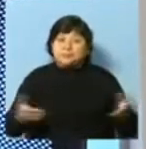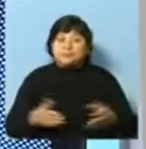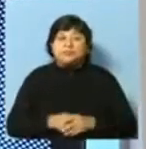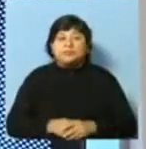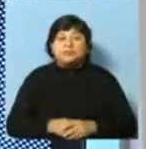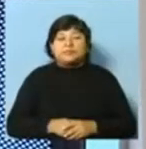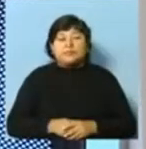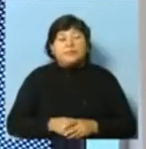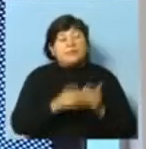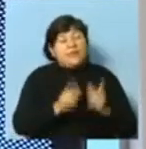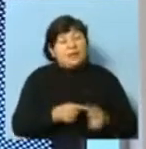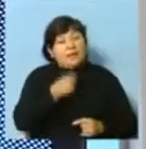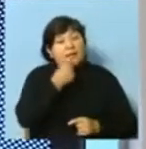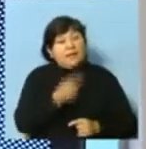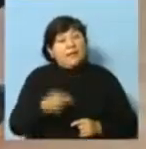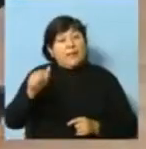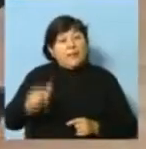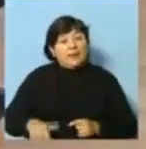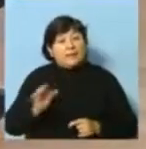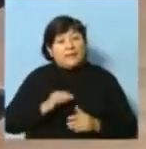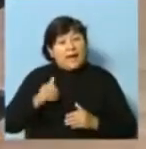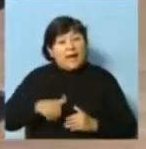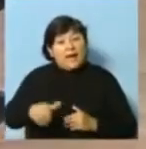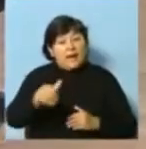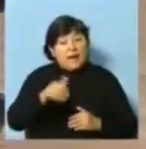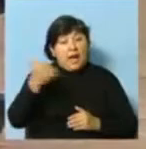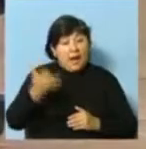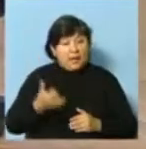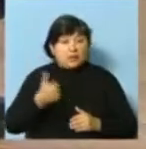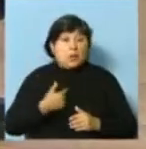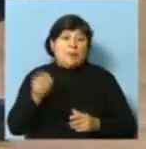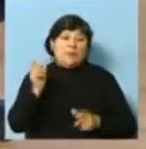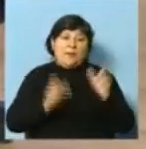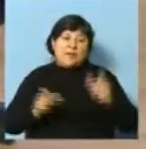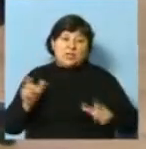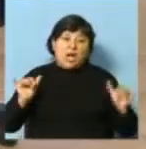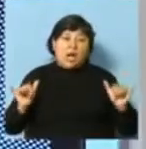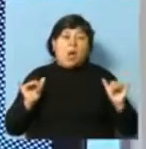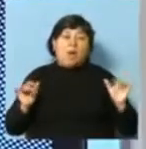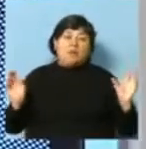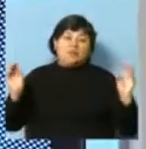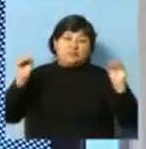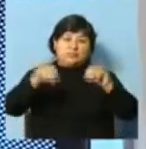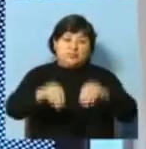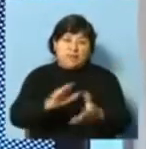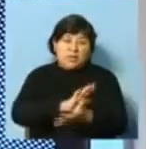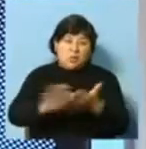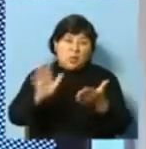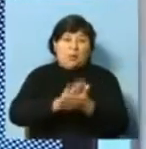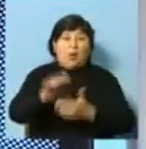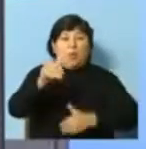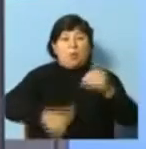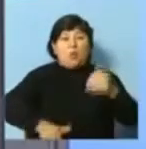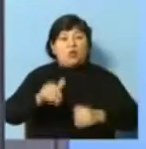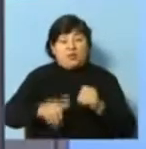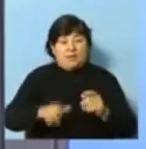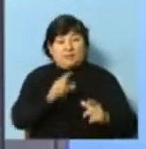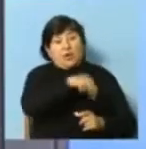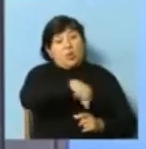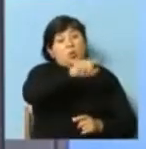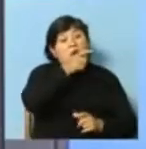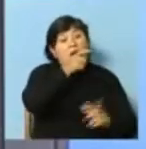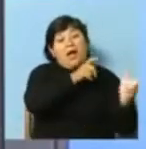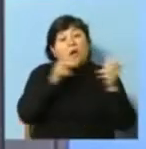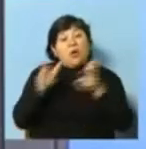este año también hay chicos jóvenes que se incorporan al mundo de los votantes cual es un mensaje para esos jóvenes